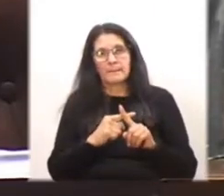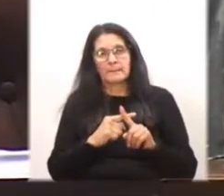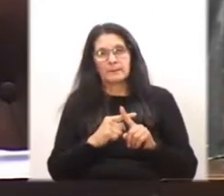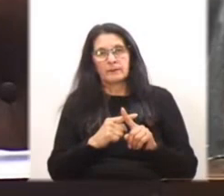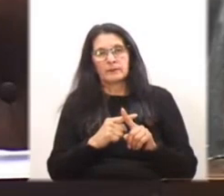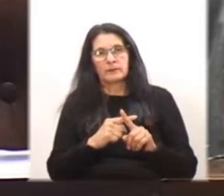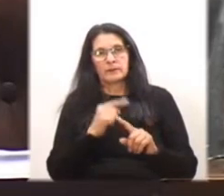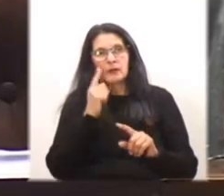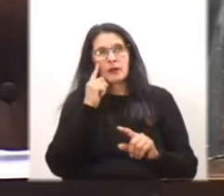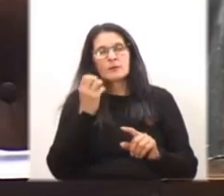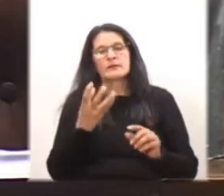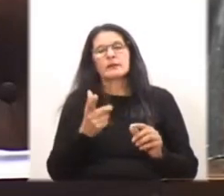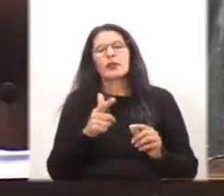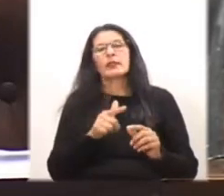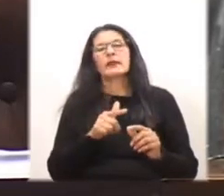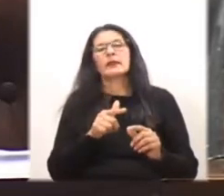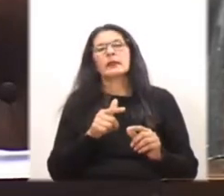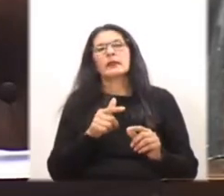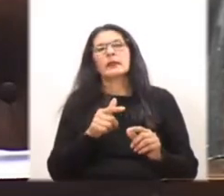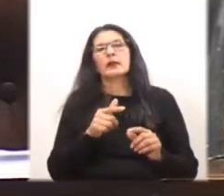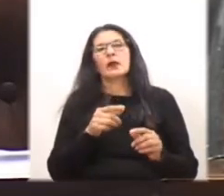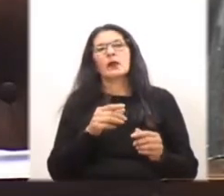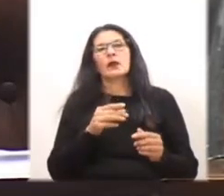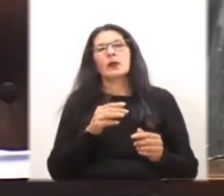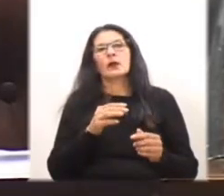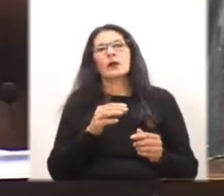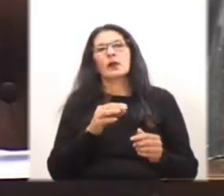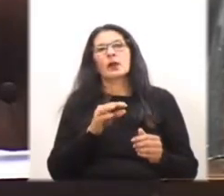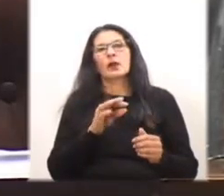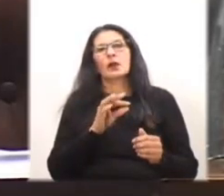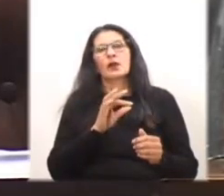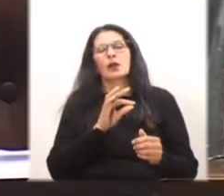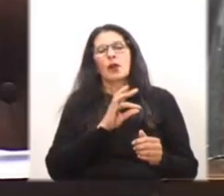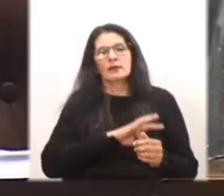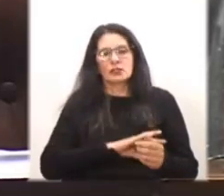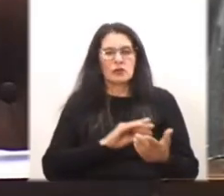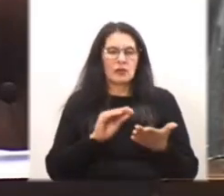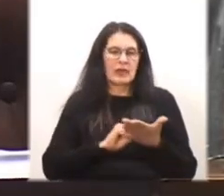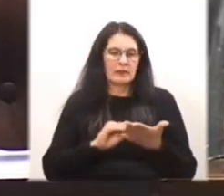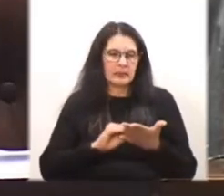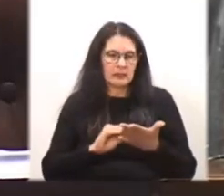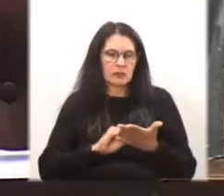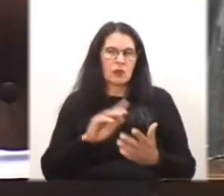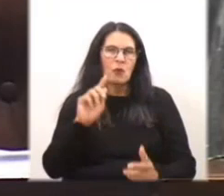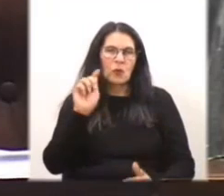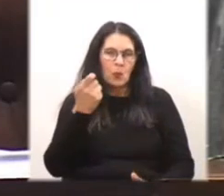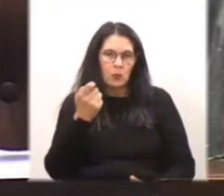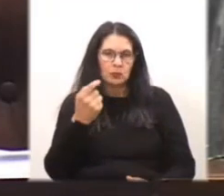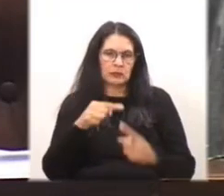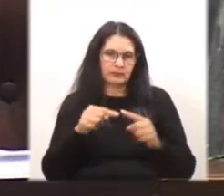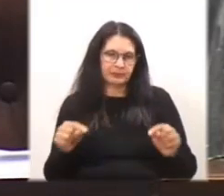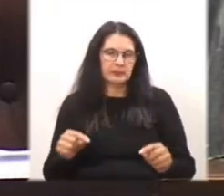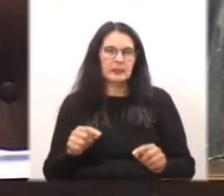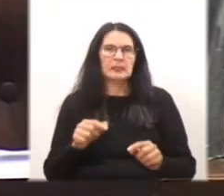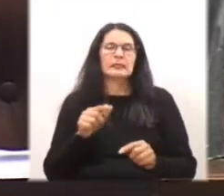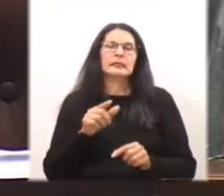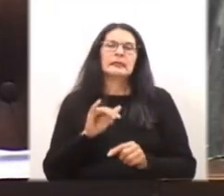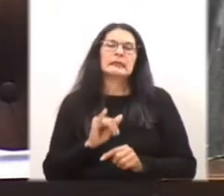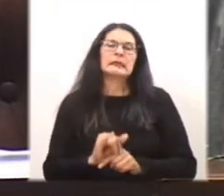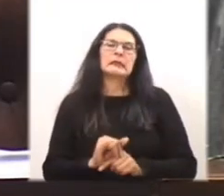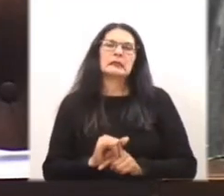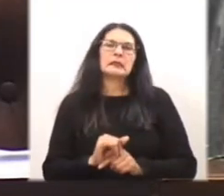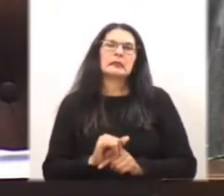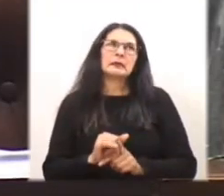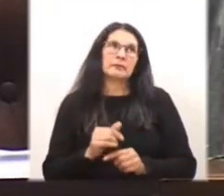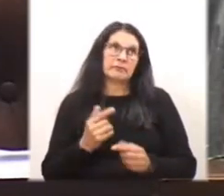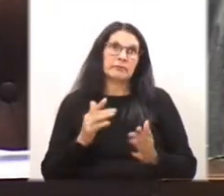concepto de comisión de administración de UTE. Y nos parece